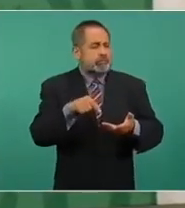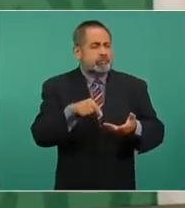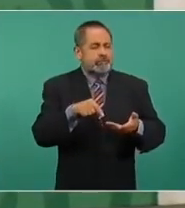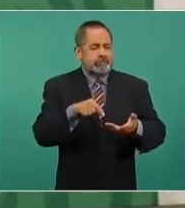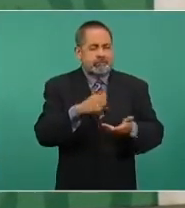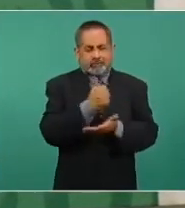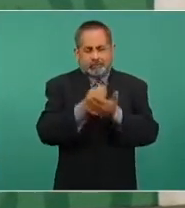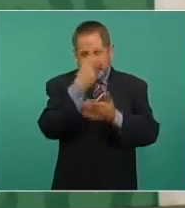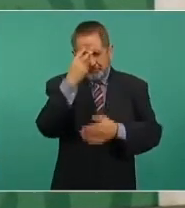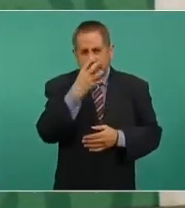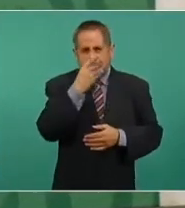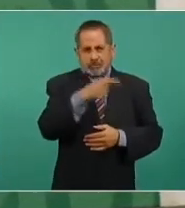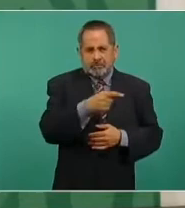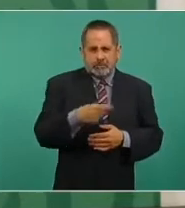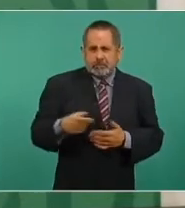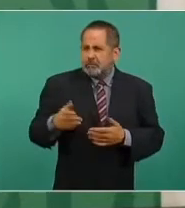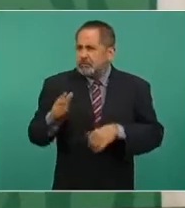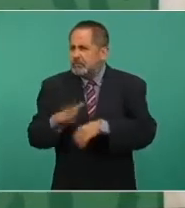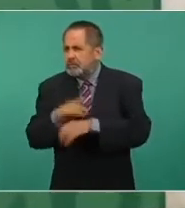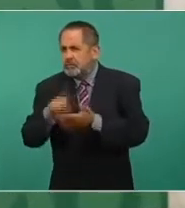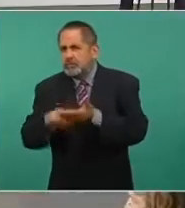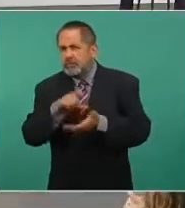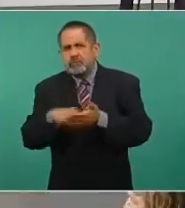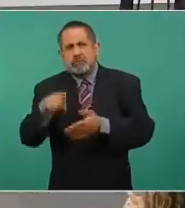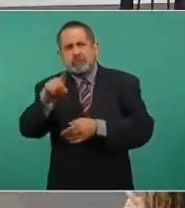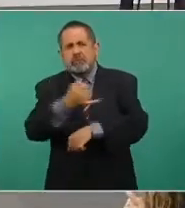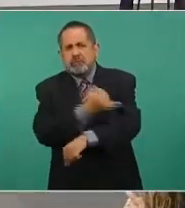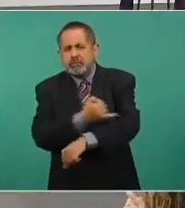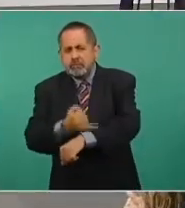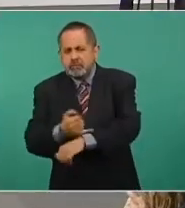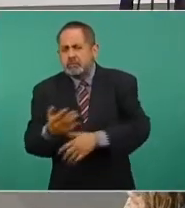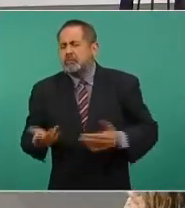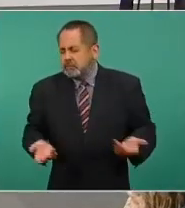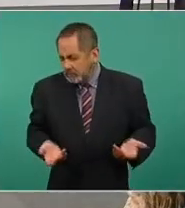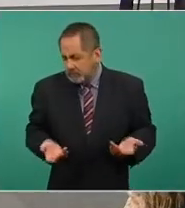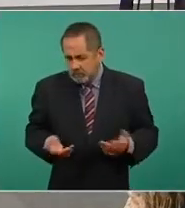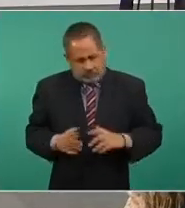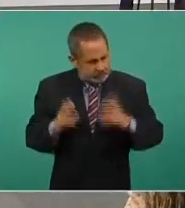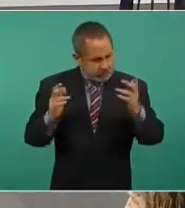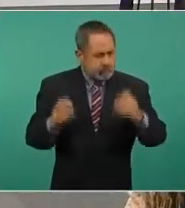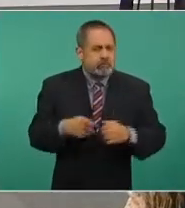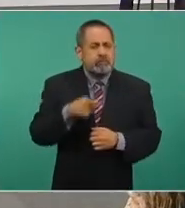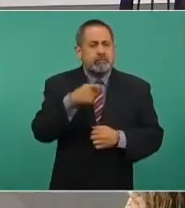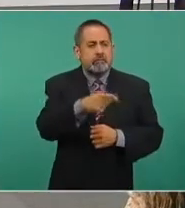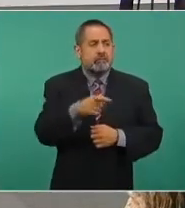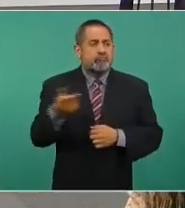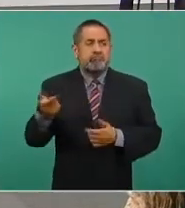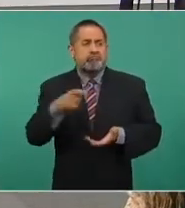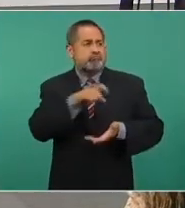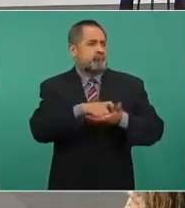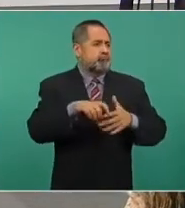¿por qué no en Iztapalapa?, con recursos